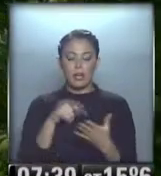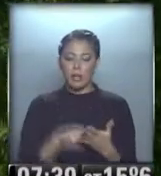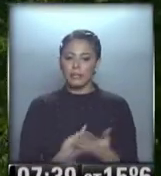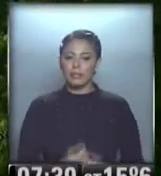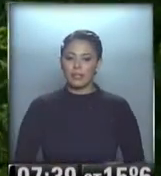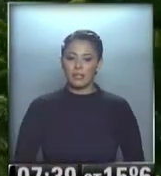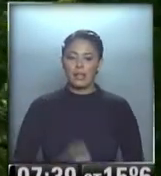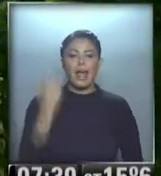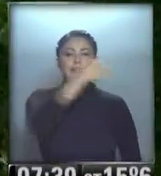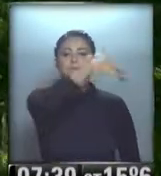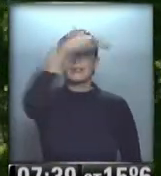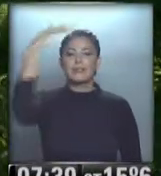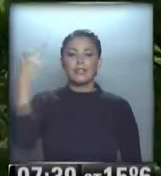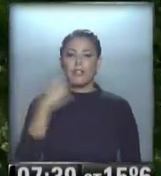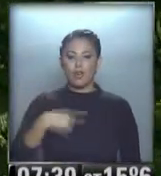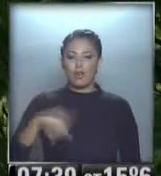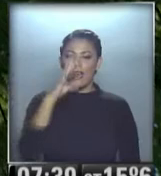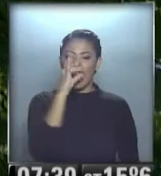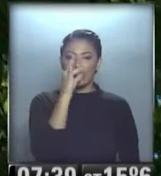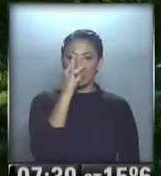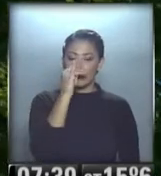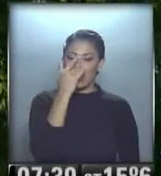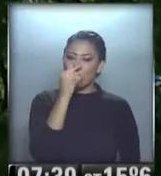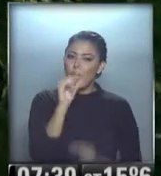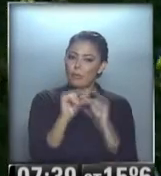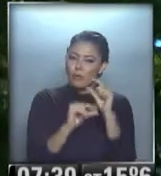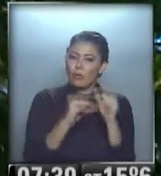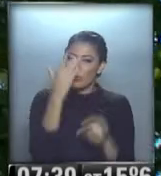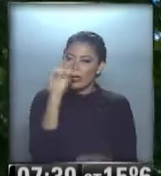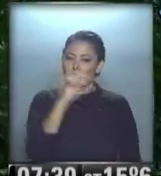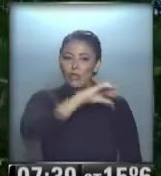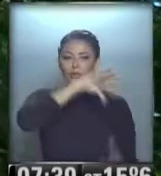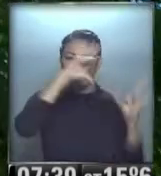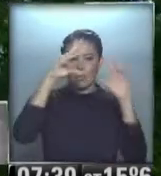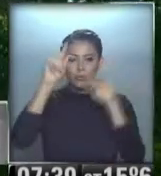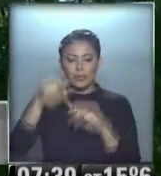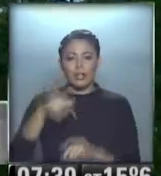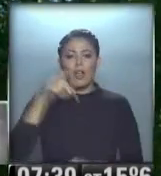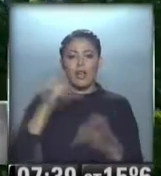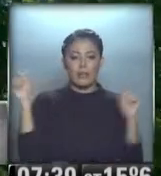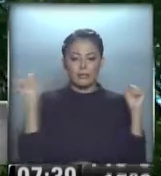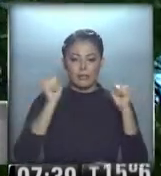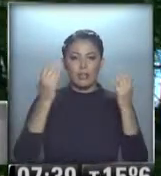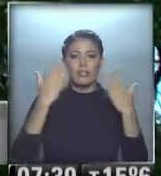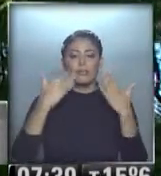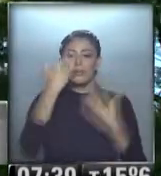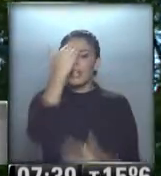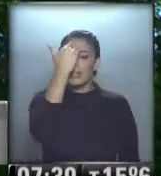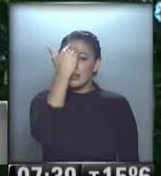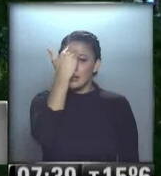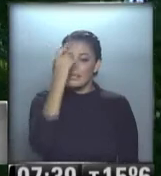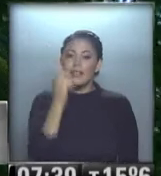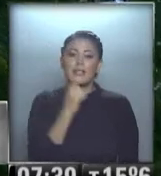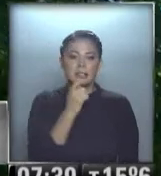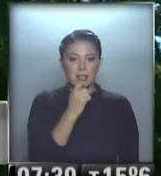completamente azul, aunque las nubes van a aparecer dentro de un rato. Está fresco, 15 grados para los que